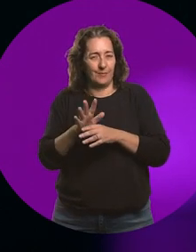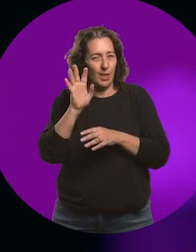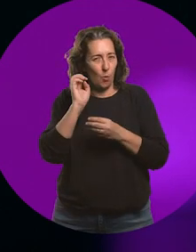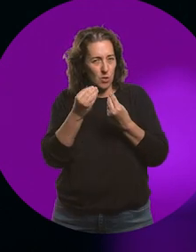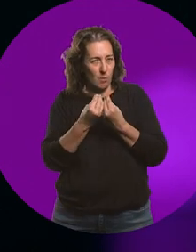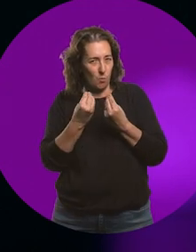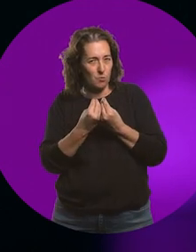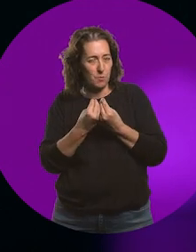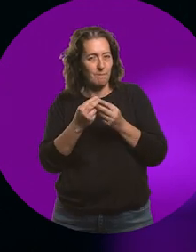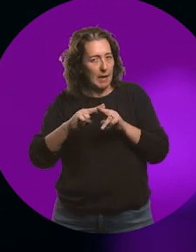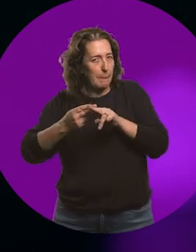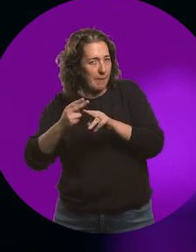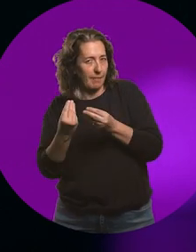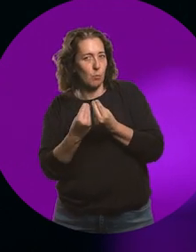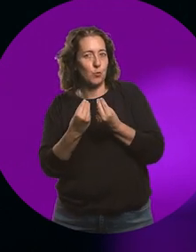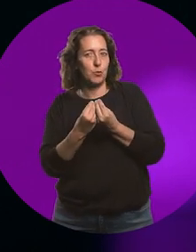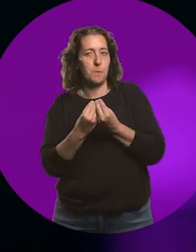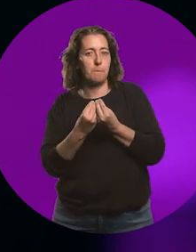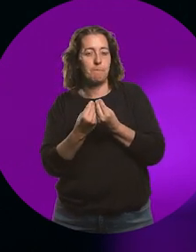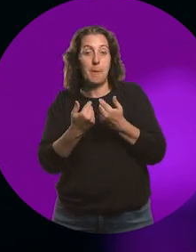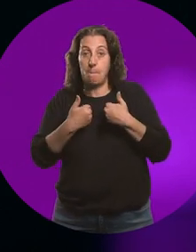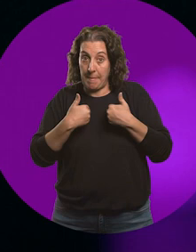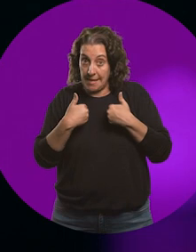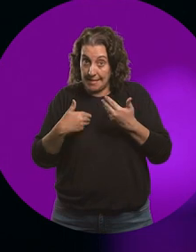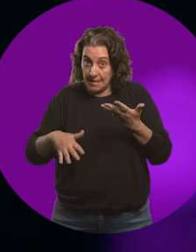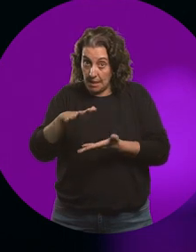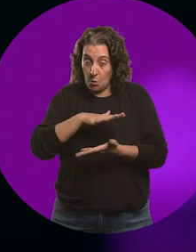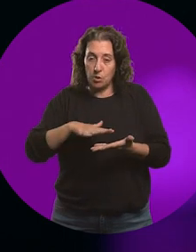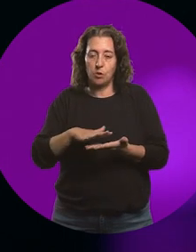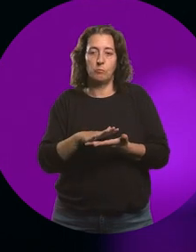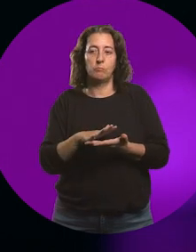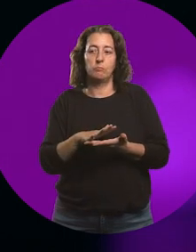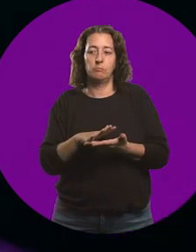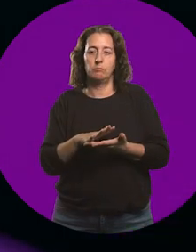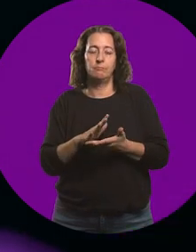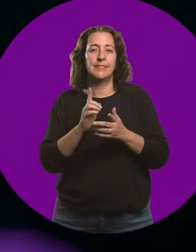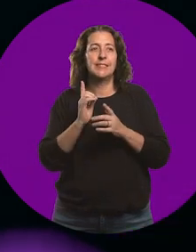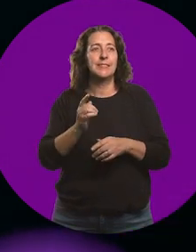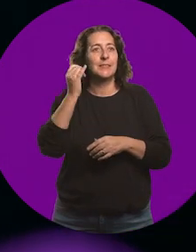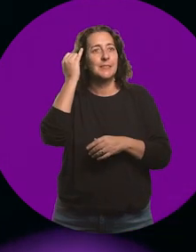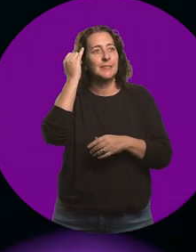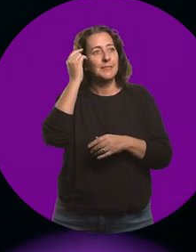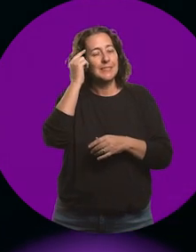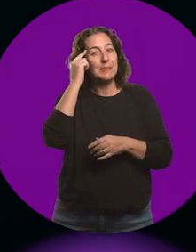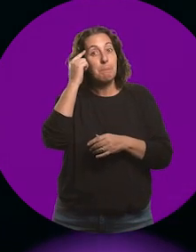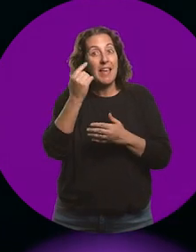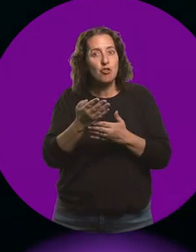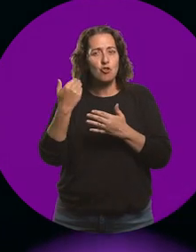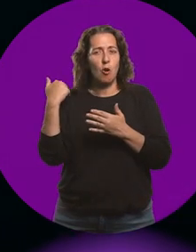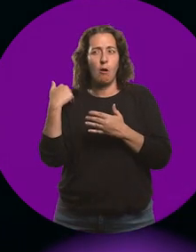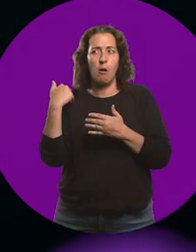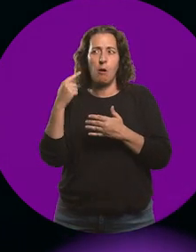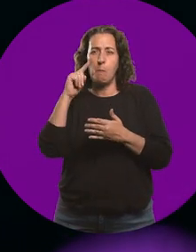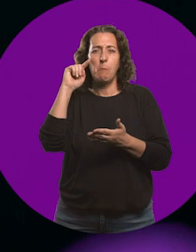muchas veces. En mi caso también, yo si voy para atrás creo que nunca me propuse ser